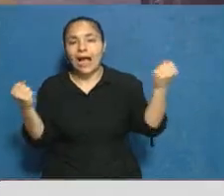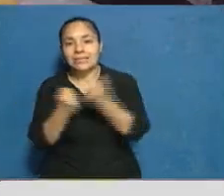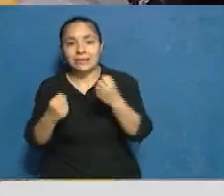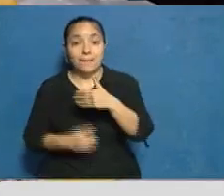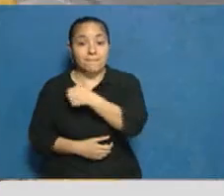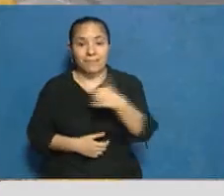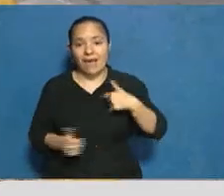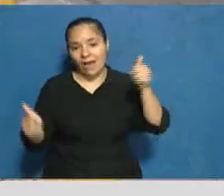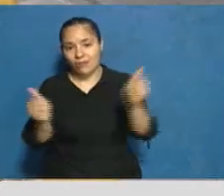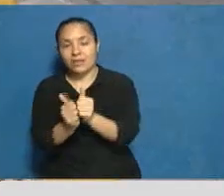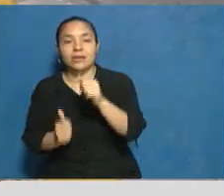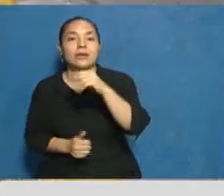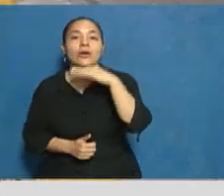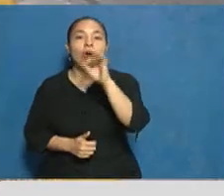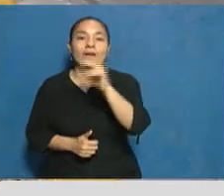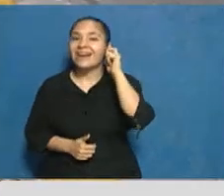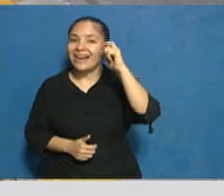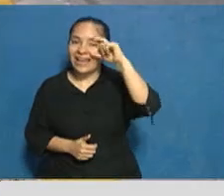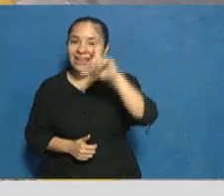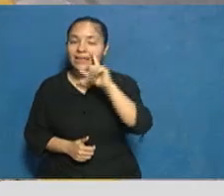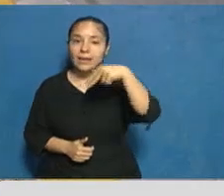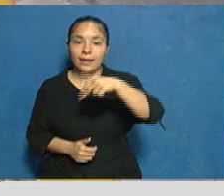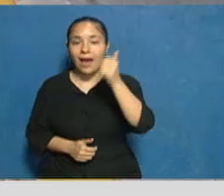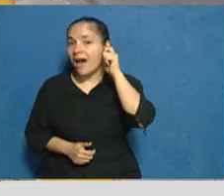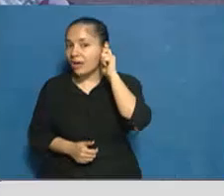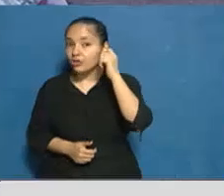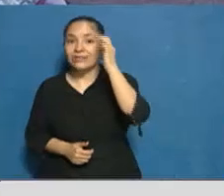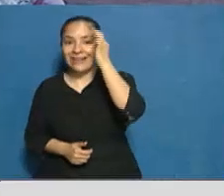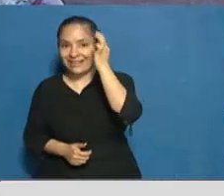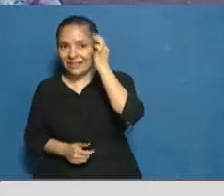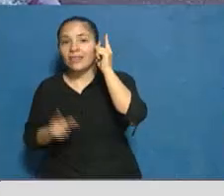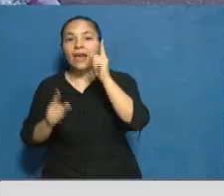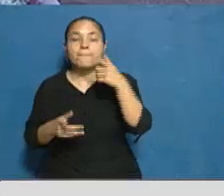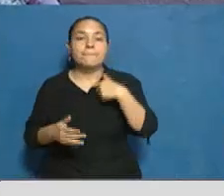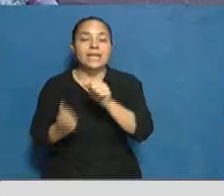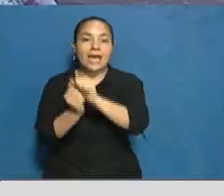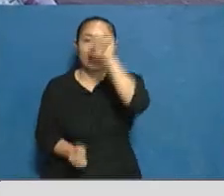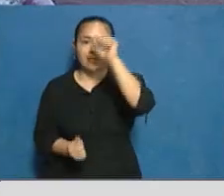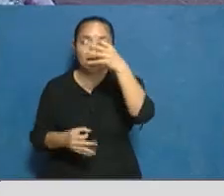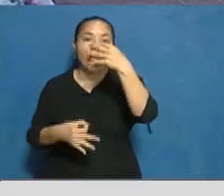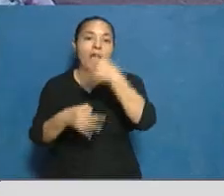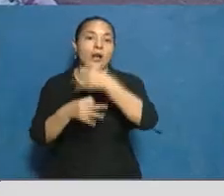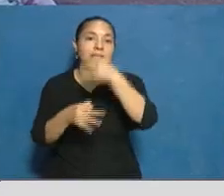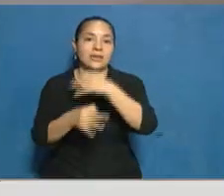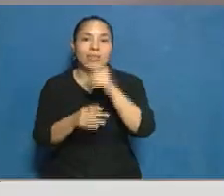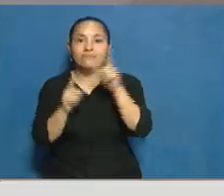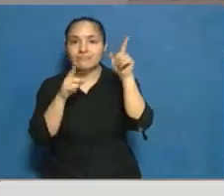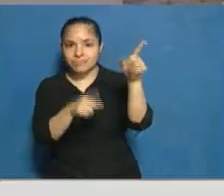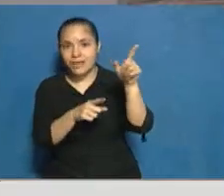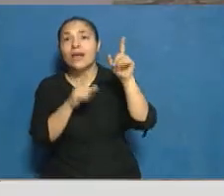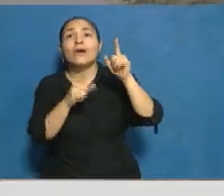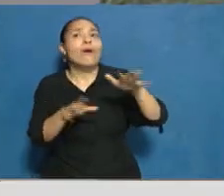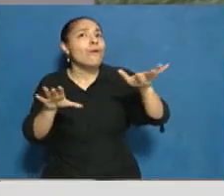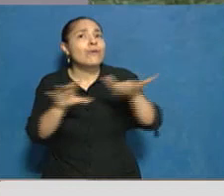mamá, Jorgelina, de tan solo 30 años, que dicho sea de paso, también era egresada de la escuela que está